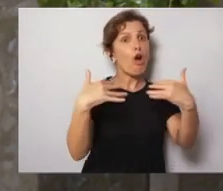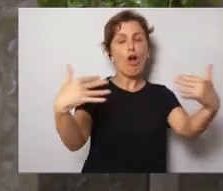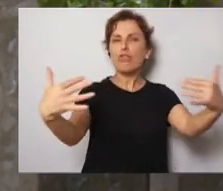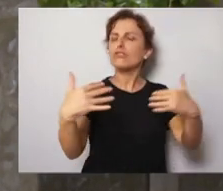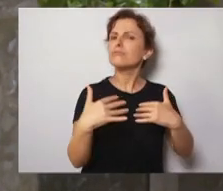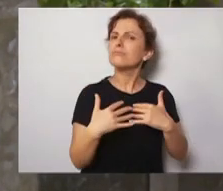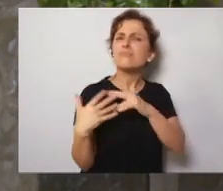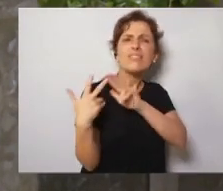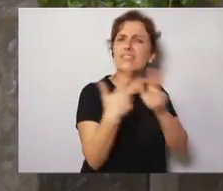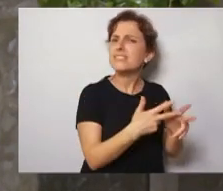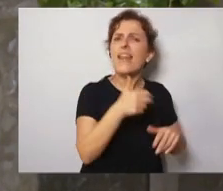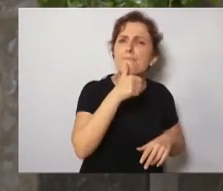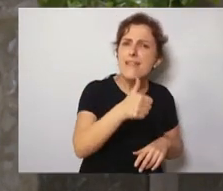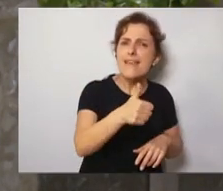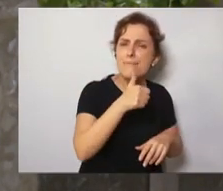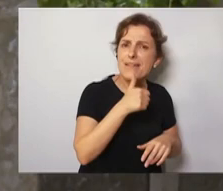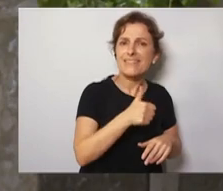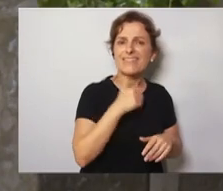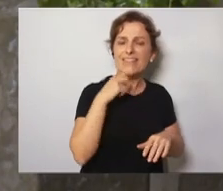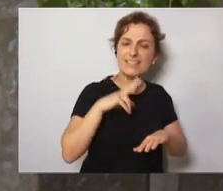postran delante del señor